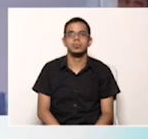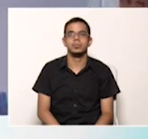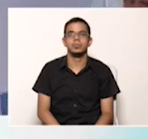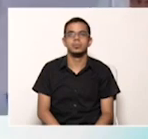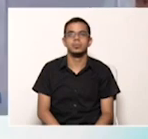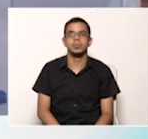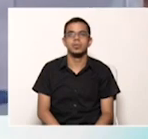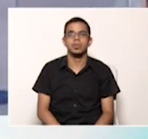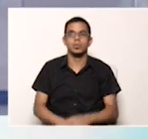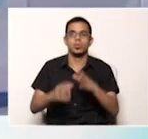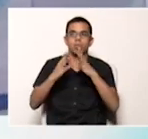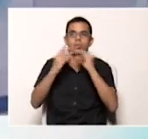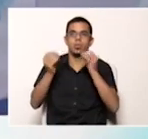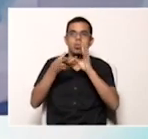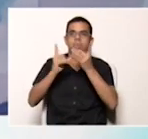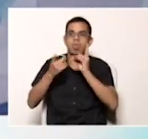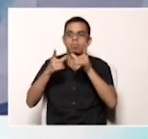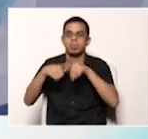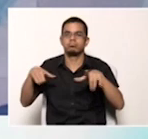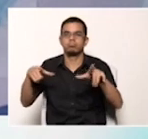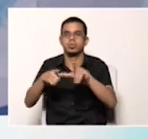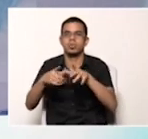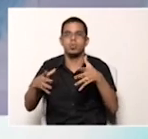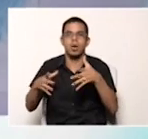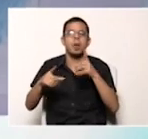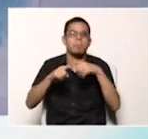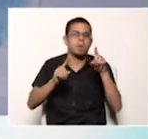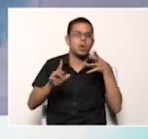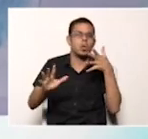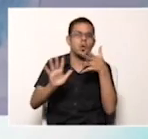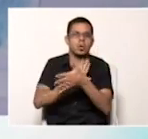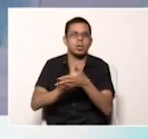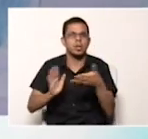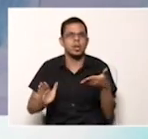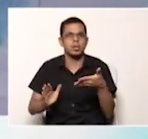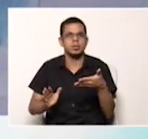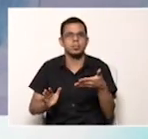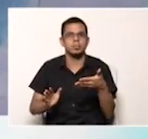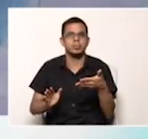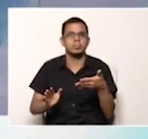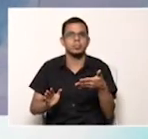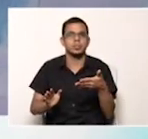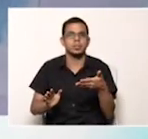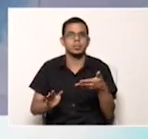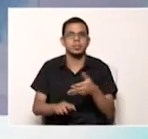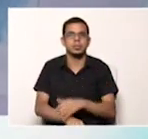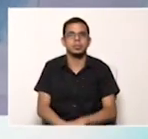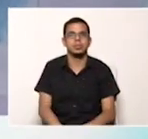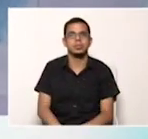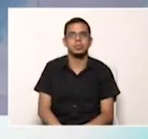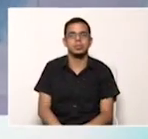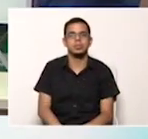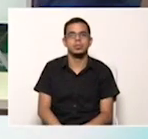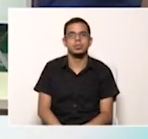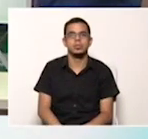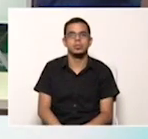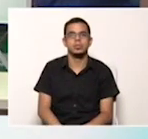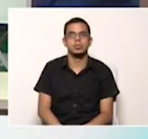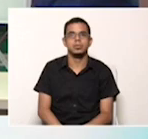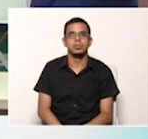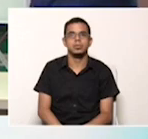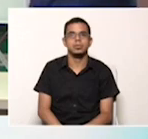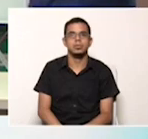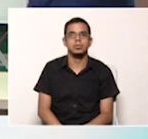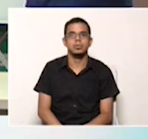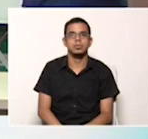por zonas específicamente. ¿Qué va a pasar ahí? Existen periodos de latencia o periodos largos